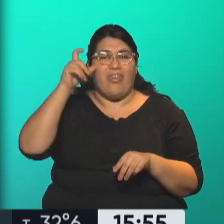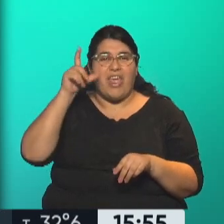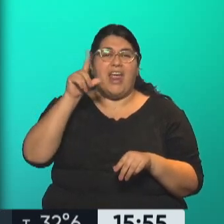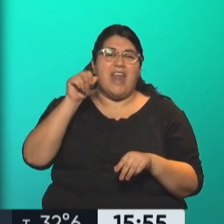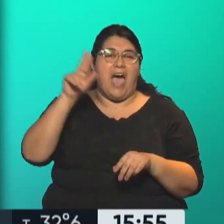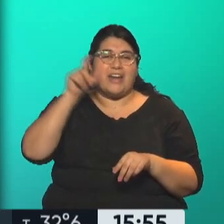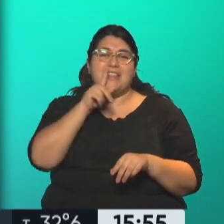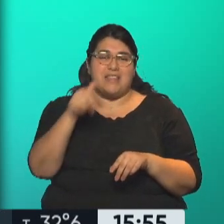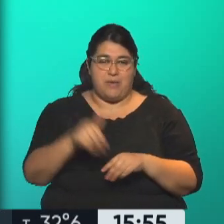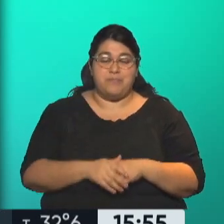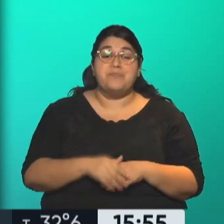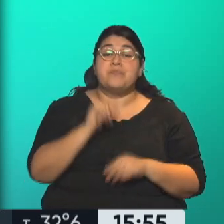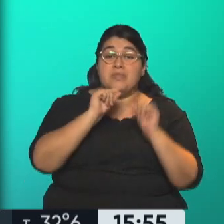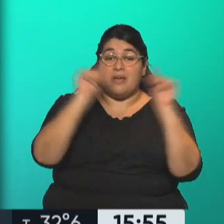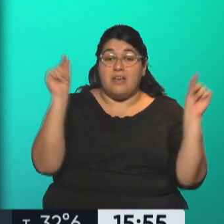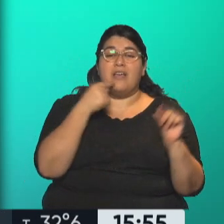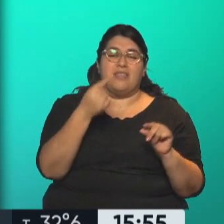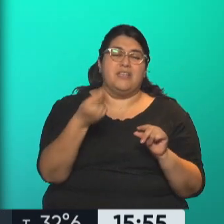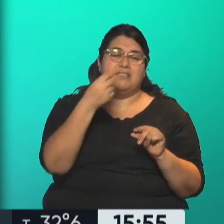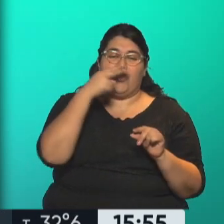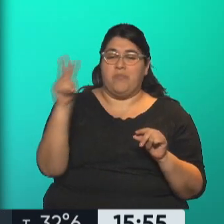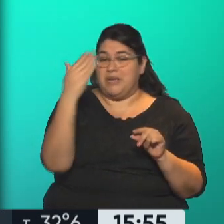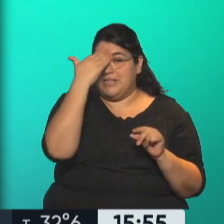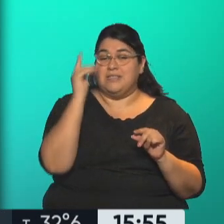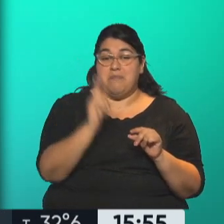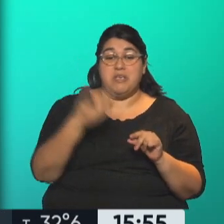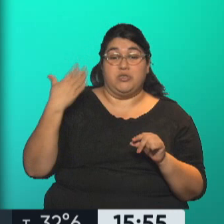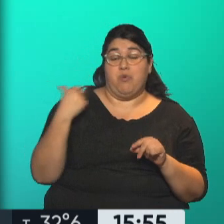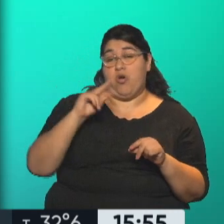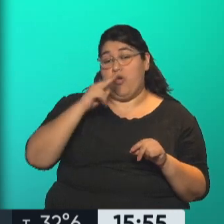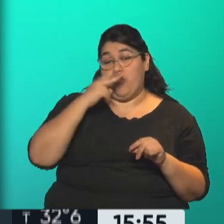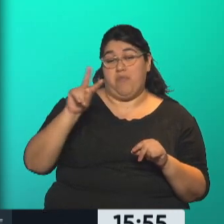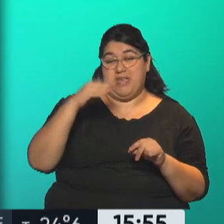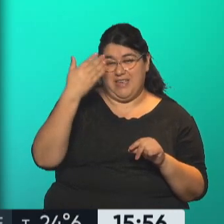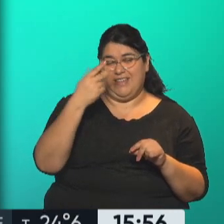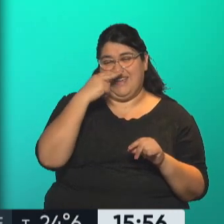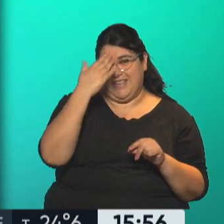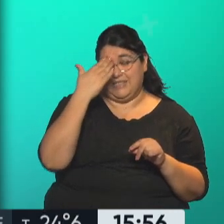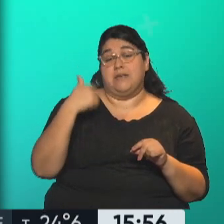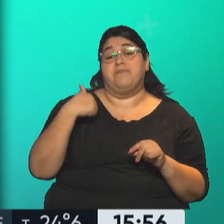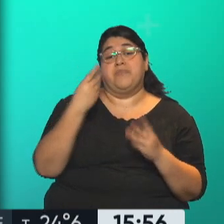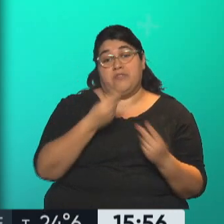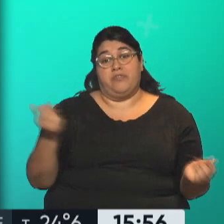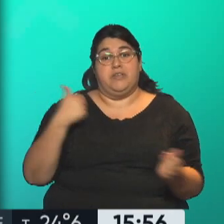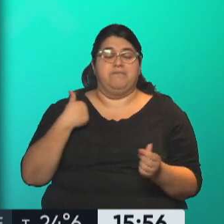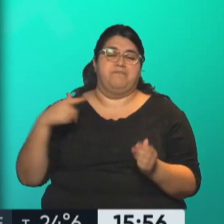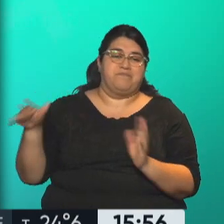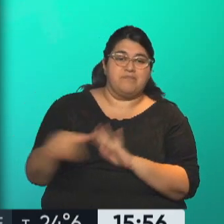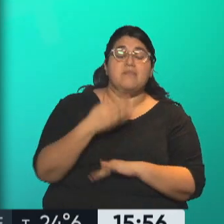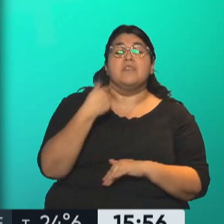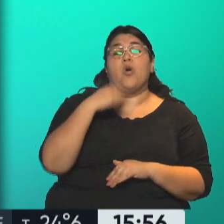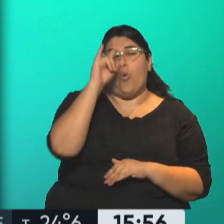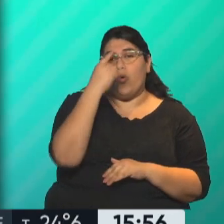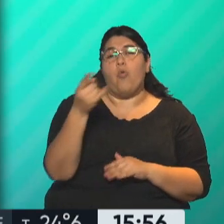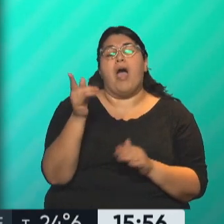indica el 9 de diciembre de 2015 cuando finalice mi segundo mandato como de la nación y me dirigía a juncal y uruguay